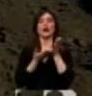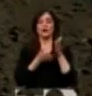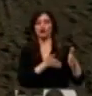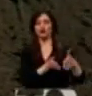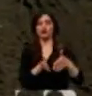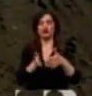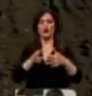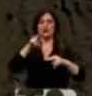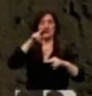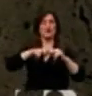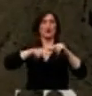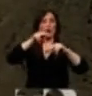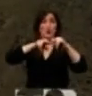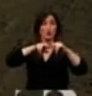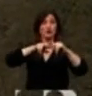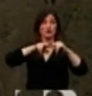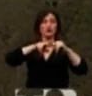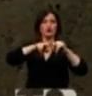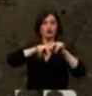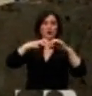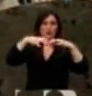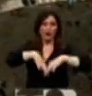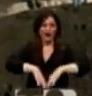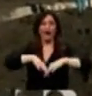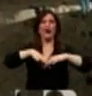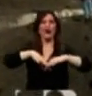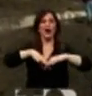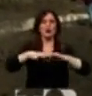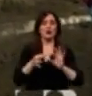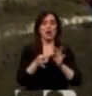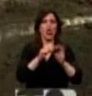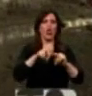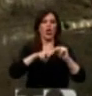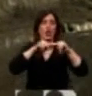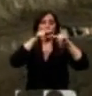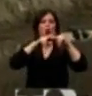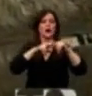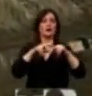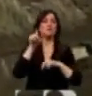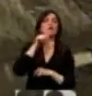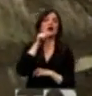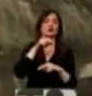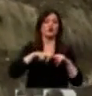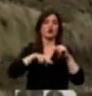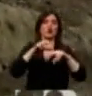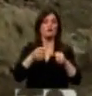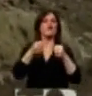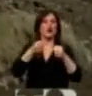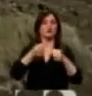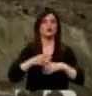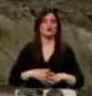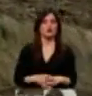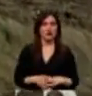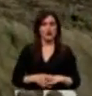arregladas. Así es, tenemos algunas, como le digo, 12 metros de afectación real del canal, el resto solo fue limpieza porque el